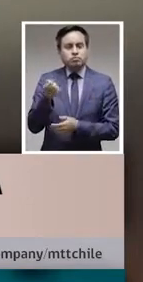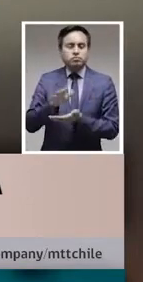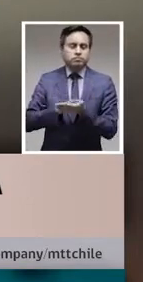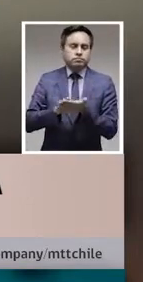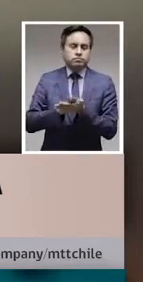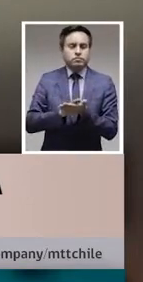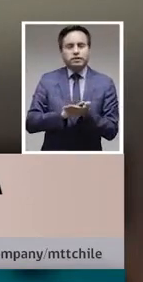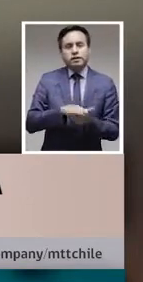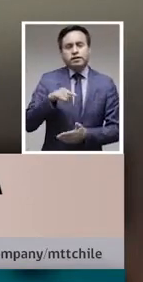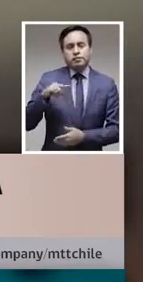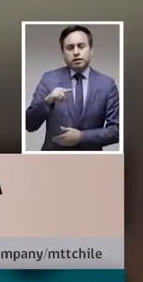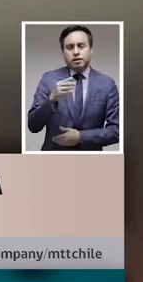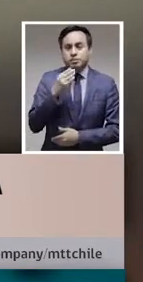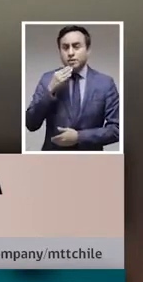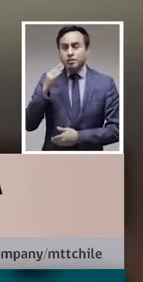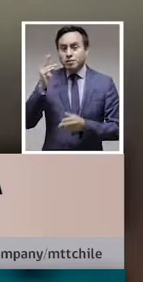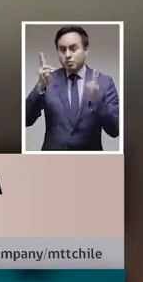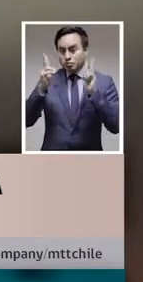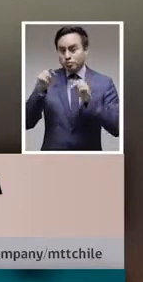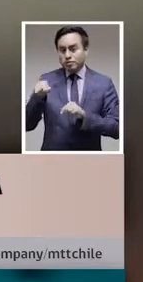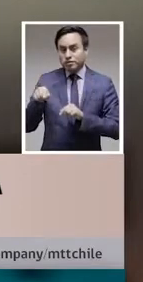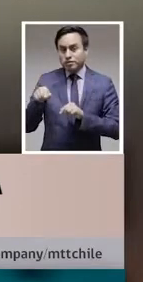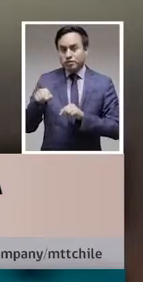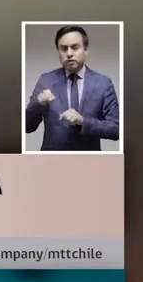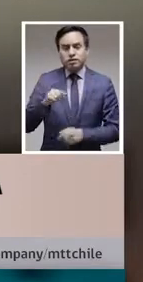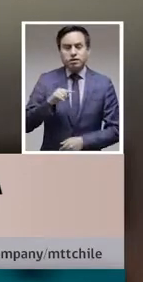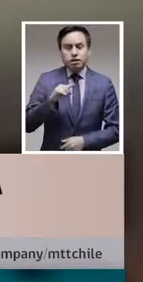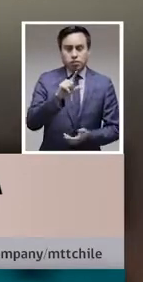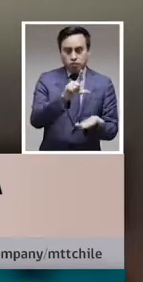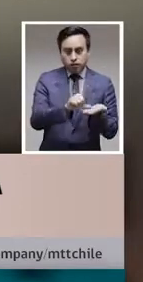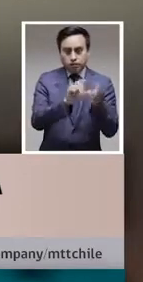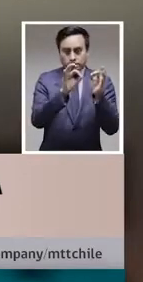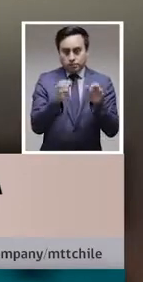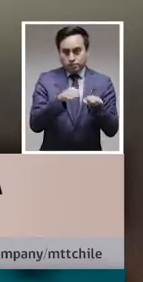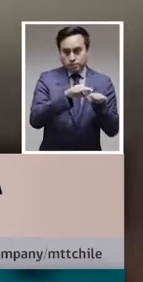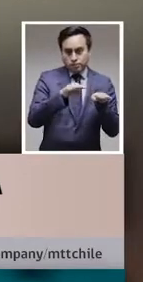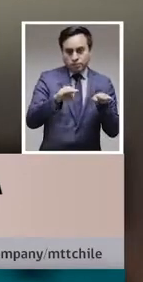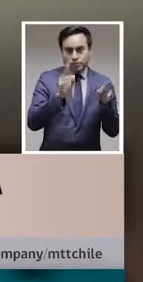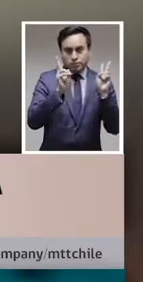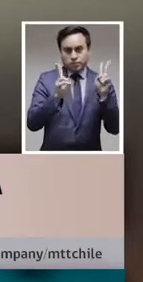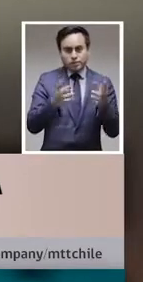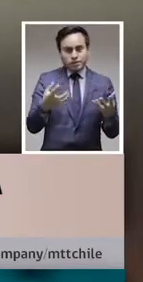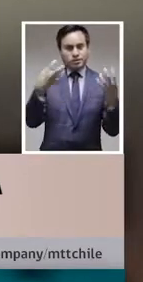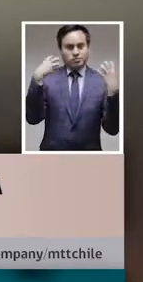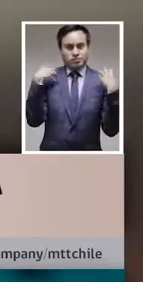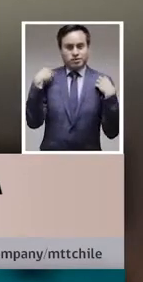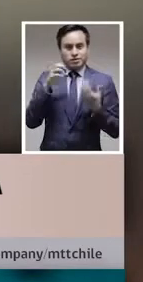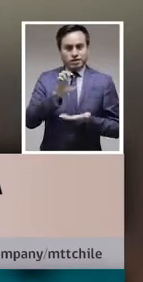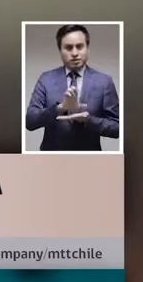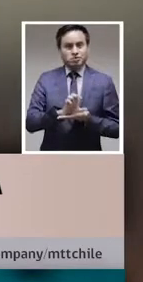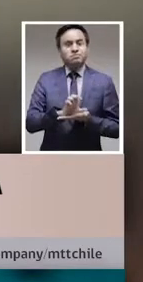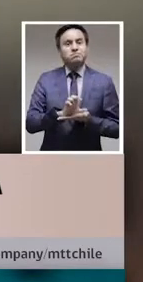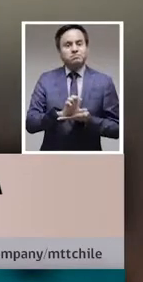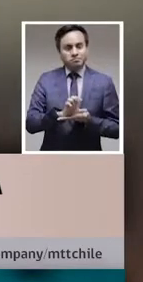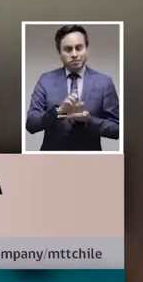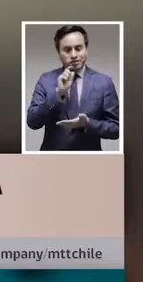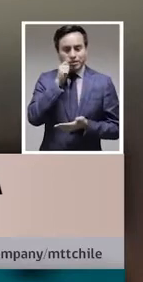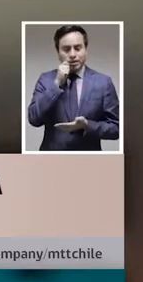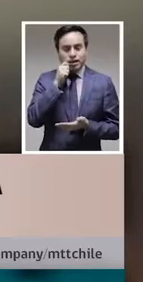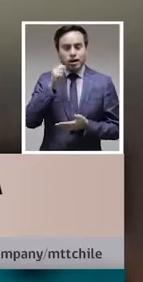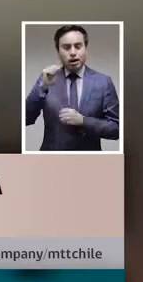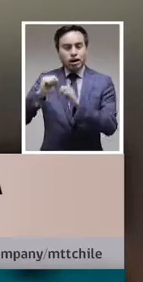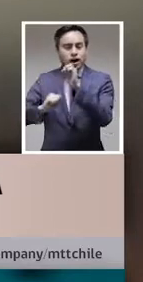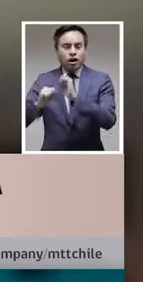como terminales y buses. Al estar terminales y buses en control del Estado central, el operador